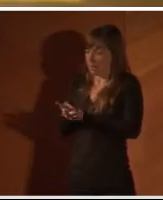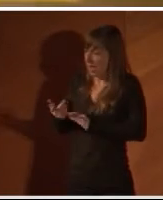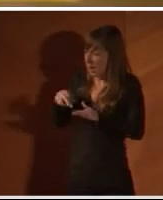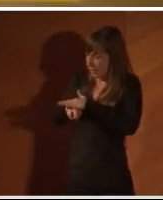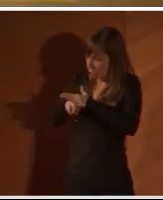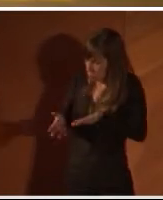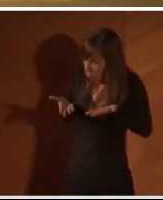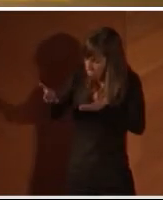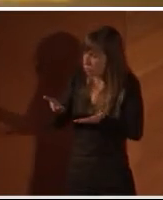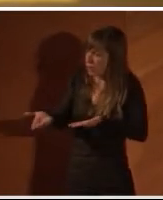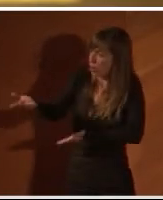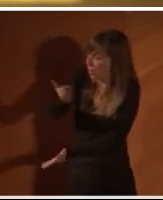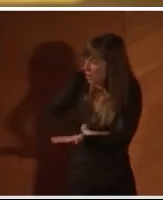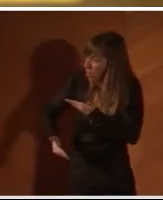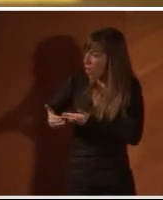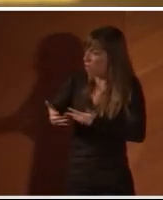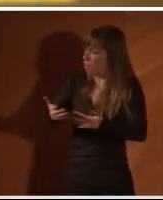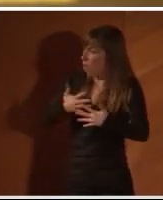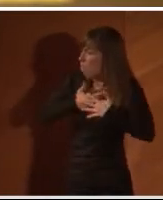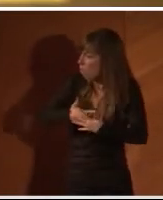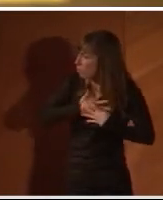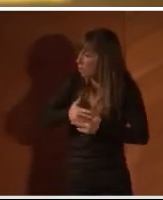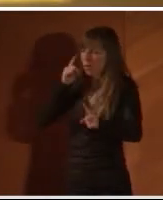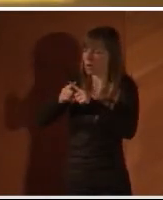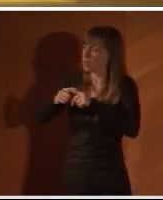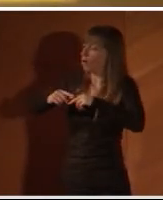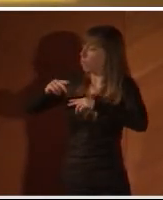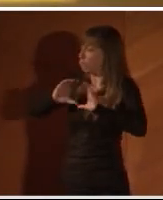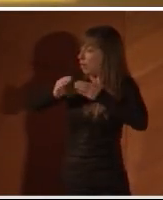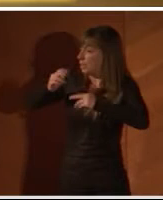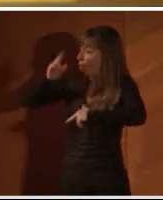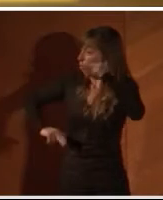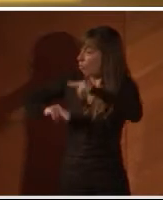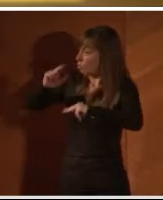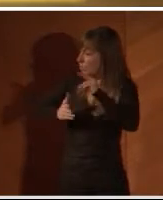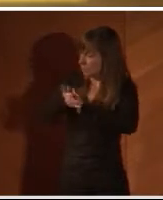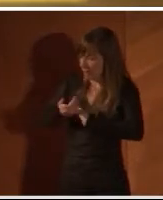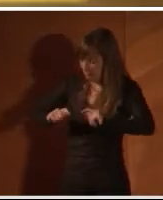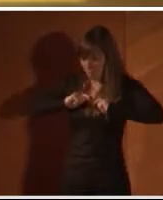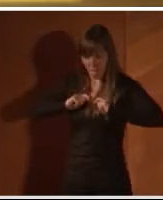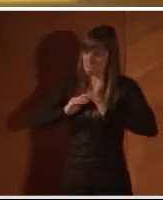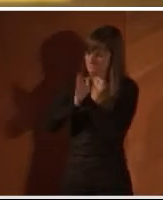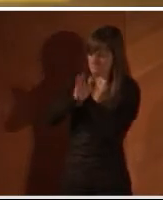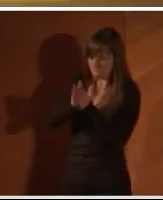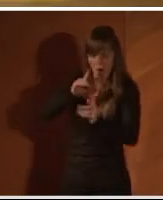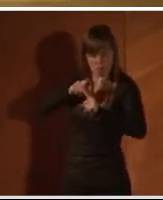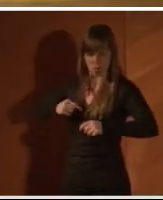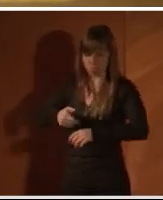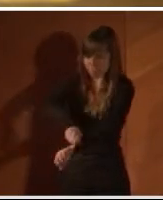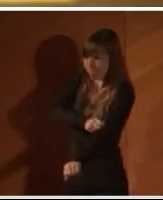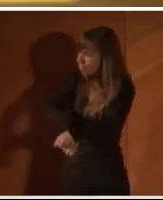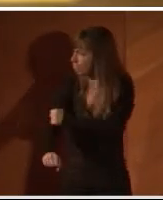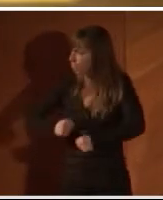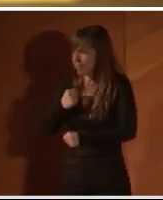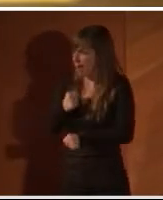políticamente, poner voluntad y construir colectivamente es el que nos hace a nosotros trabajar, nos hace estar hoy aquí y